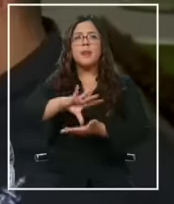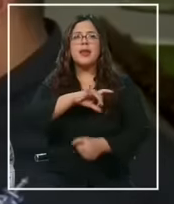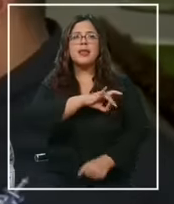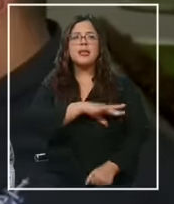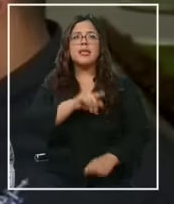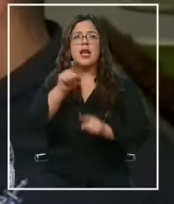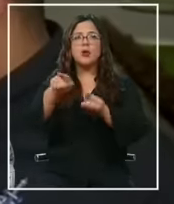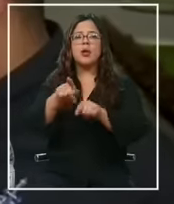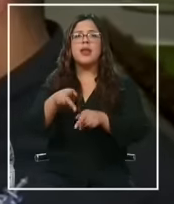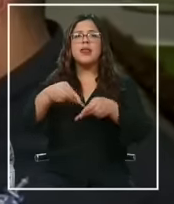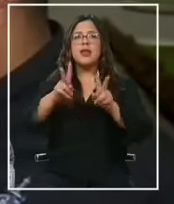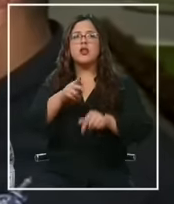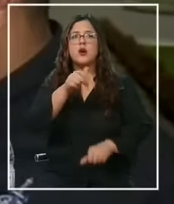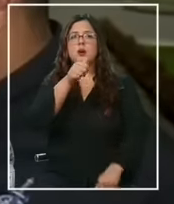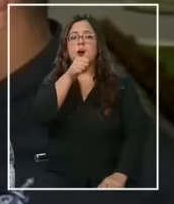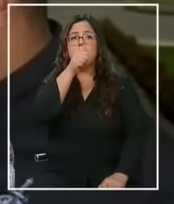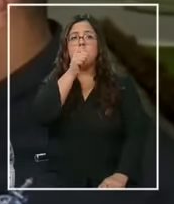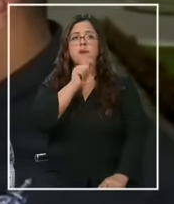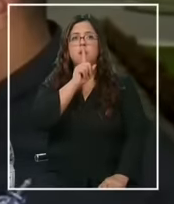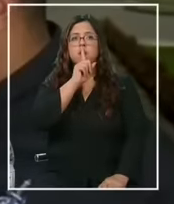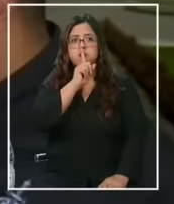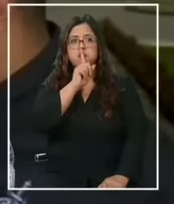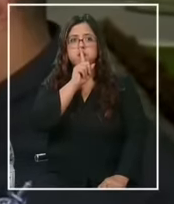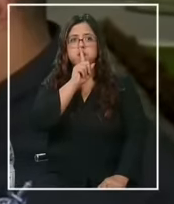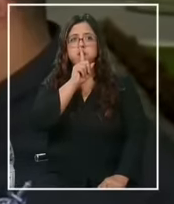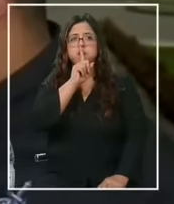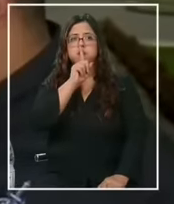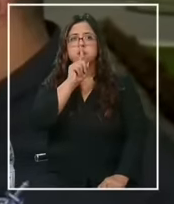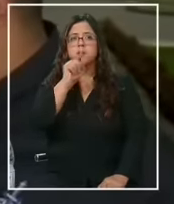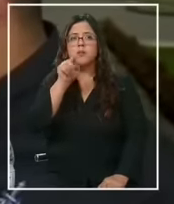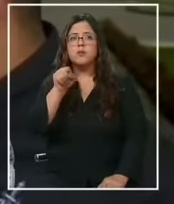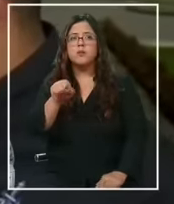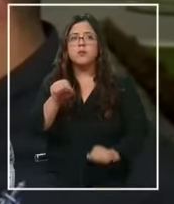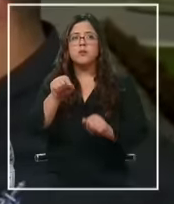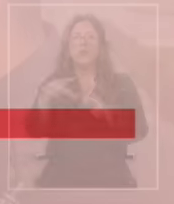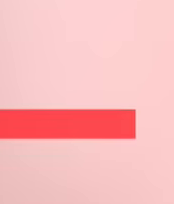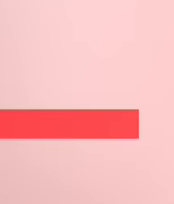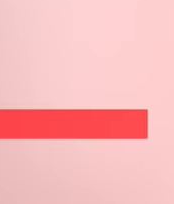Tiene derecho a guardar silencio a las notificaciones que hagan podrán ser usadas en su contra.